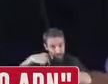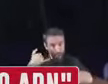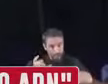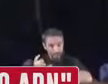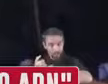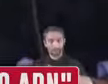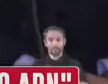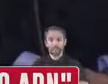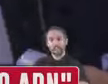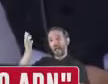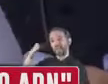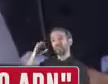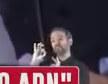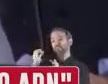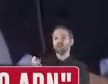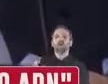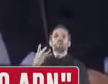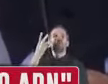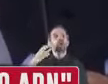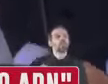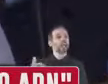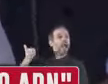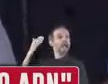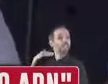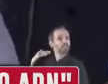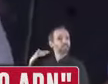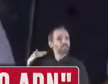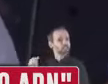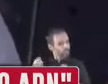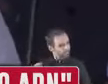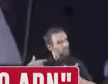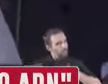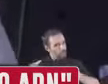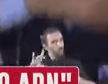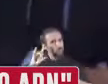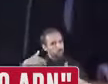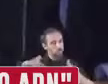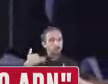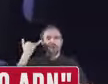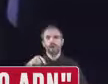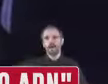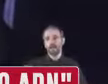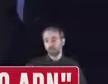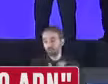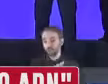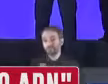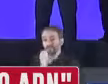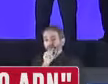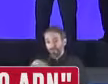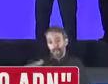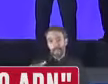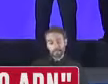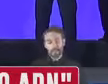después de cuatro años puros tremendos que pasó nuestra sociedad en